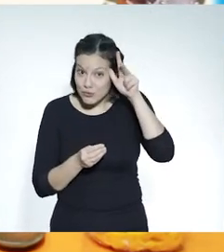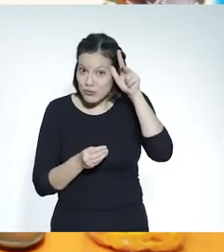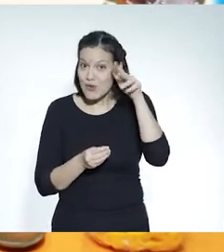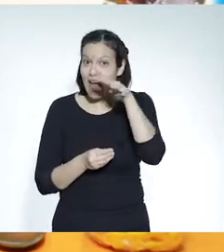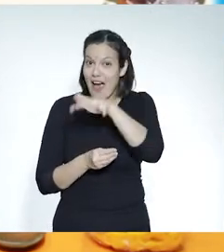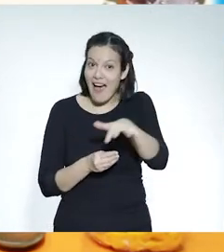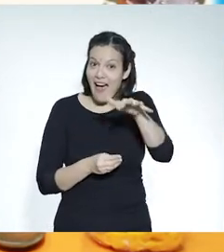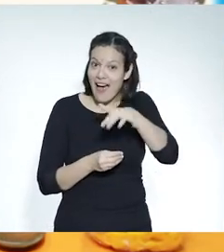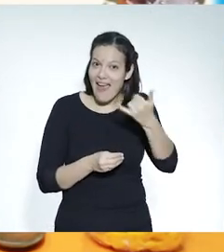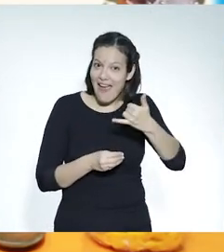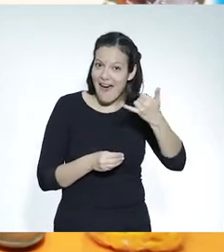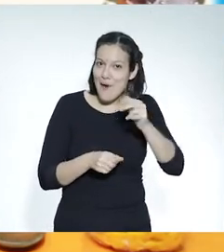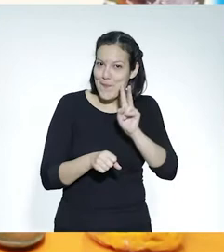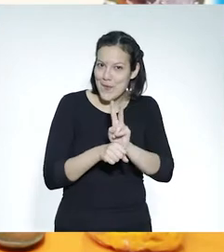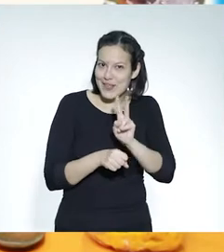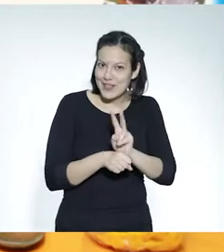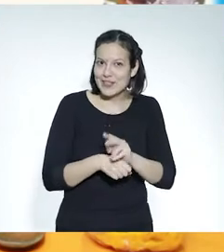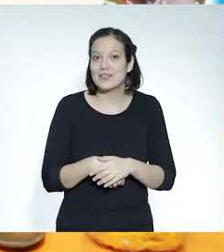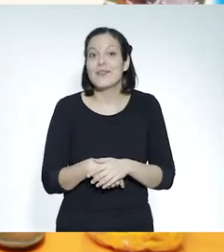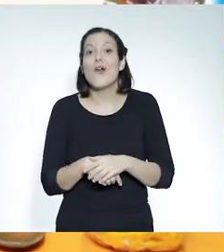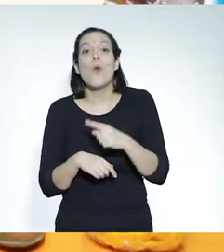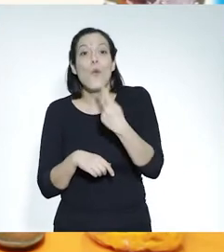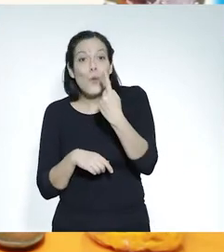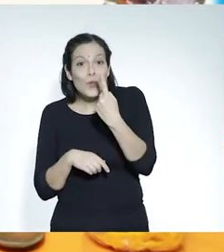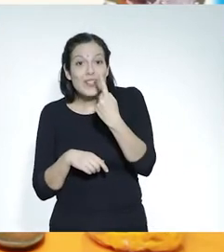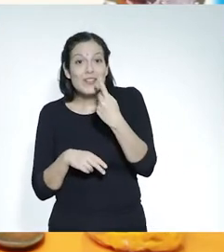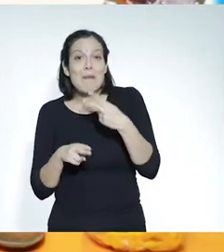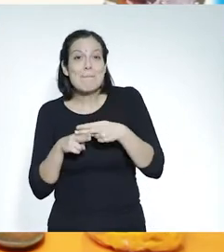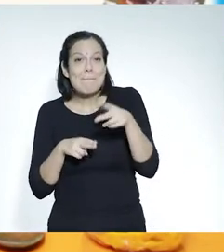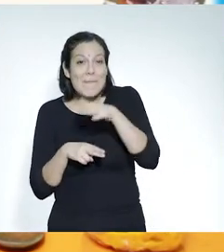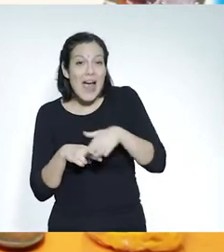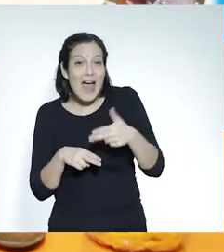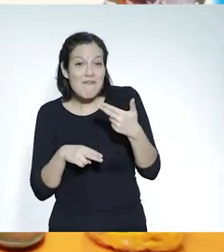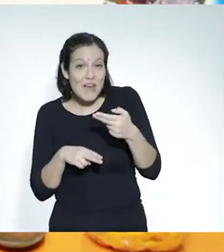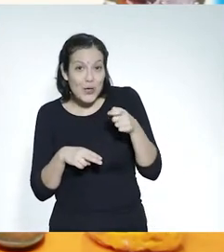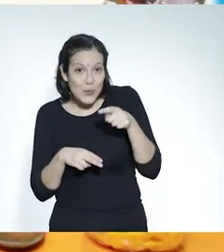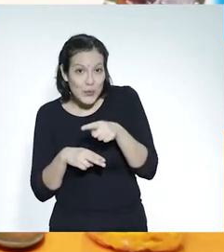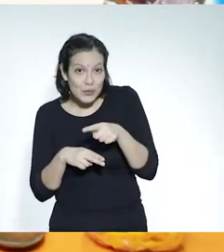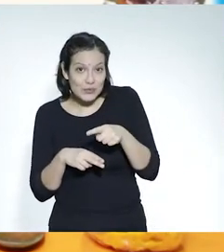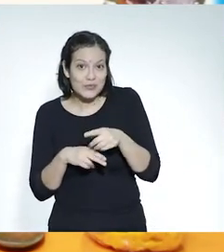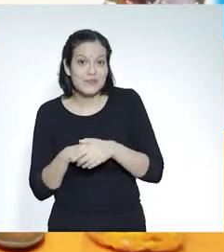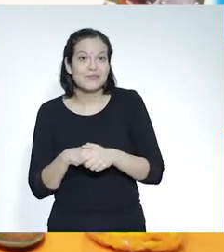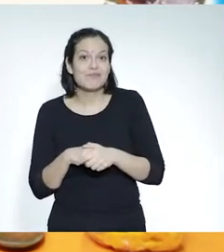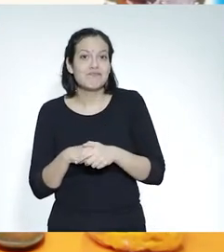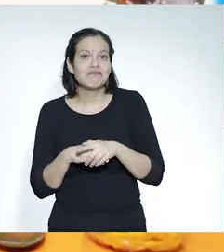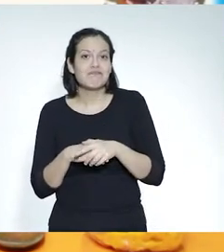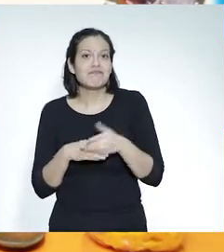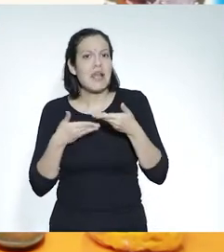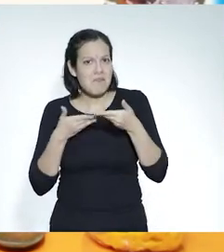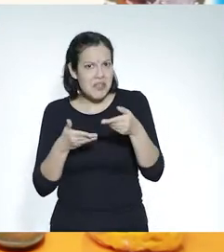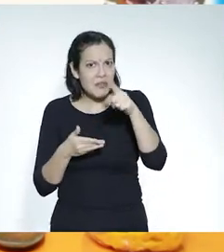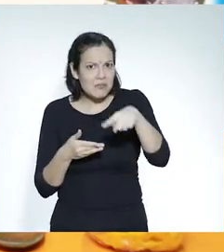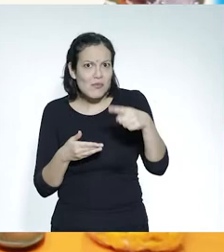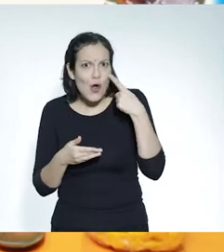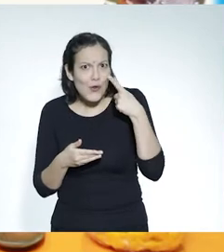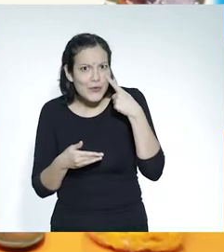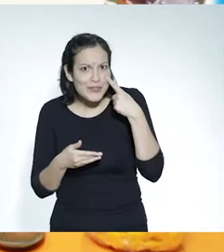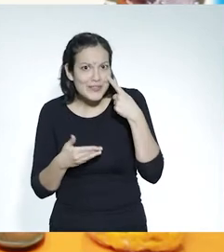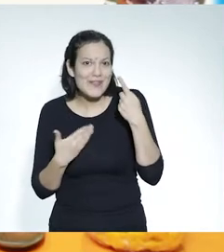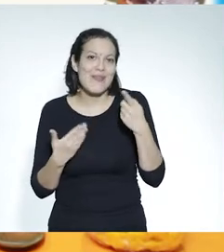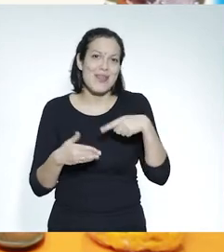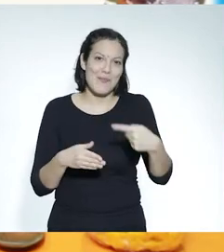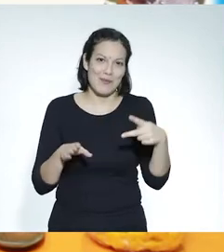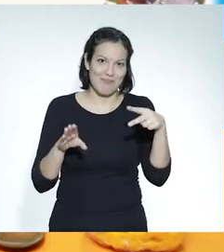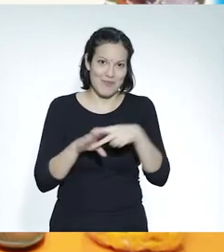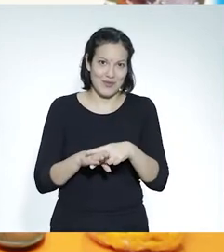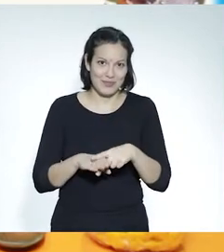58 áreas protegidas. Una de ellas es el Parque Enrique Verduc, al que los invito ahora a conocer para